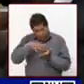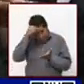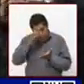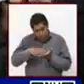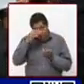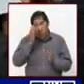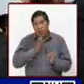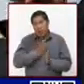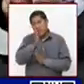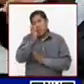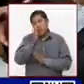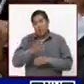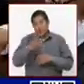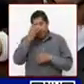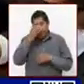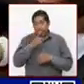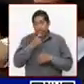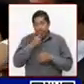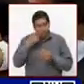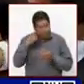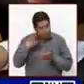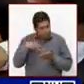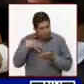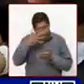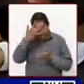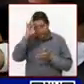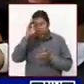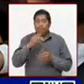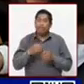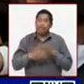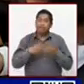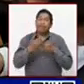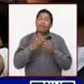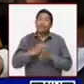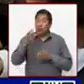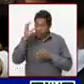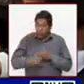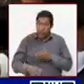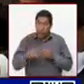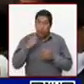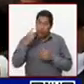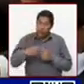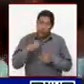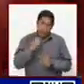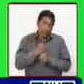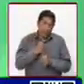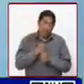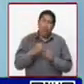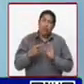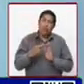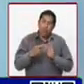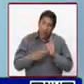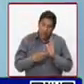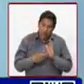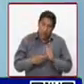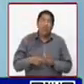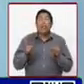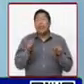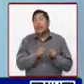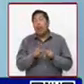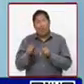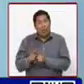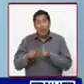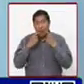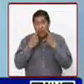para la especialización del talento humano y así potenciar el cumplimiento de los mandatos y roles normativos. También se